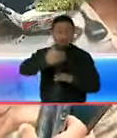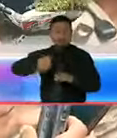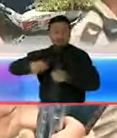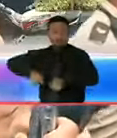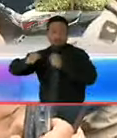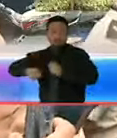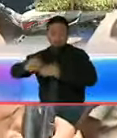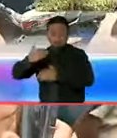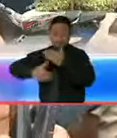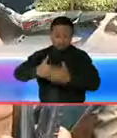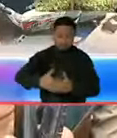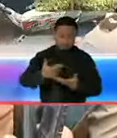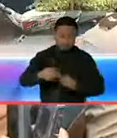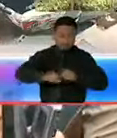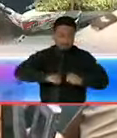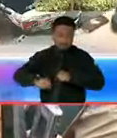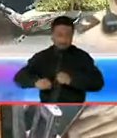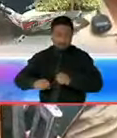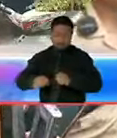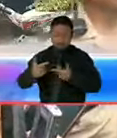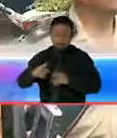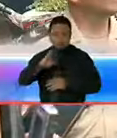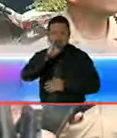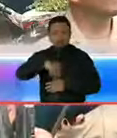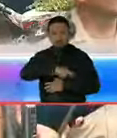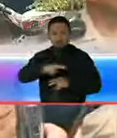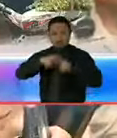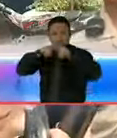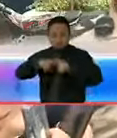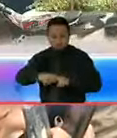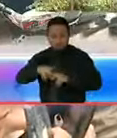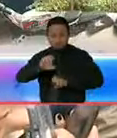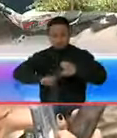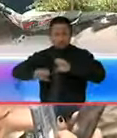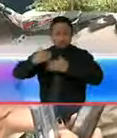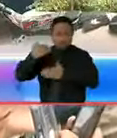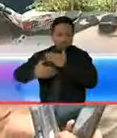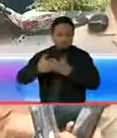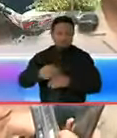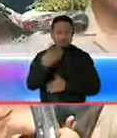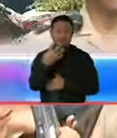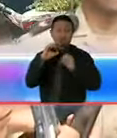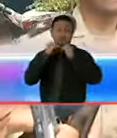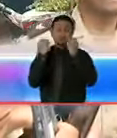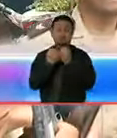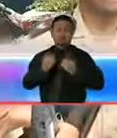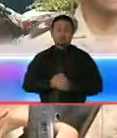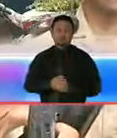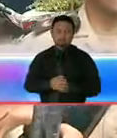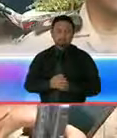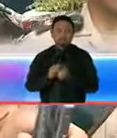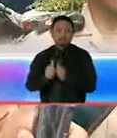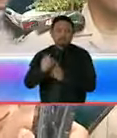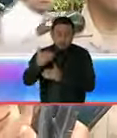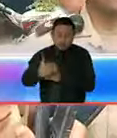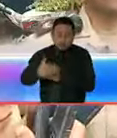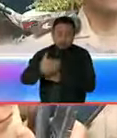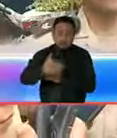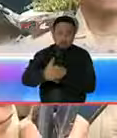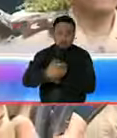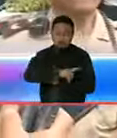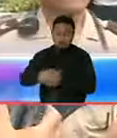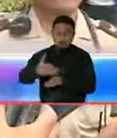precontractual, contractual y de ejecución ha estado permanentemente vigilado por estos 4 organismos. Cada paso ha requerido